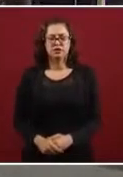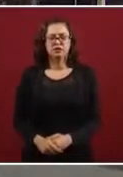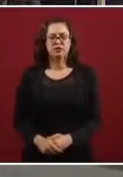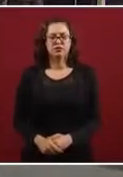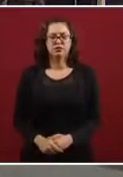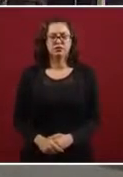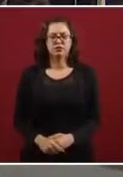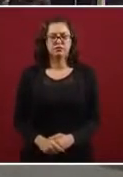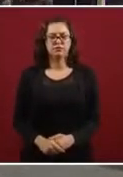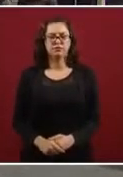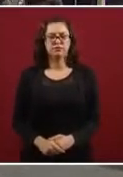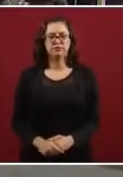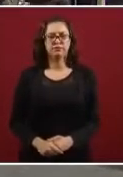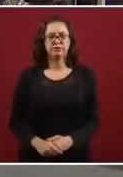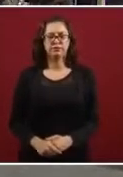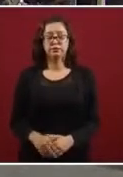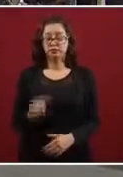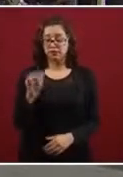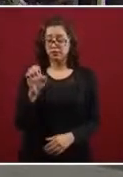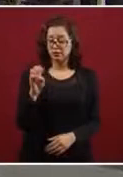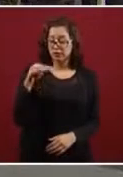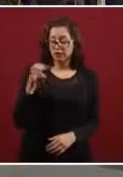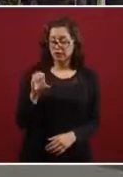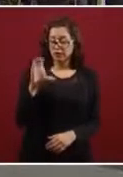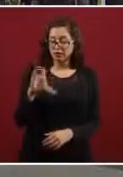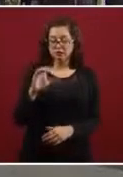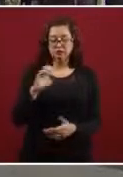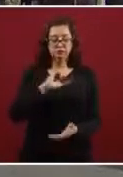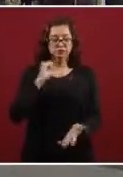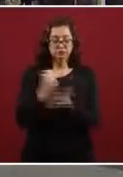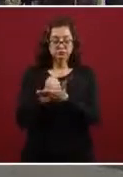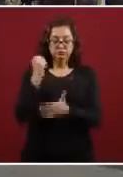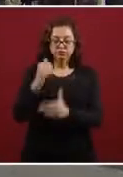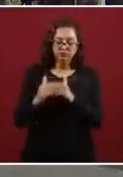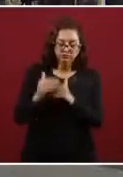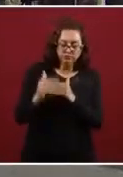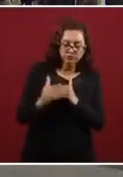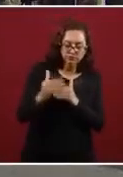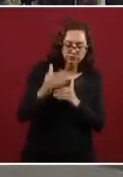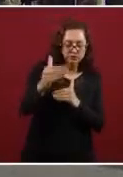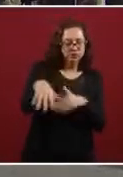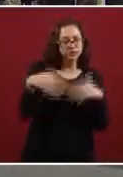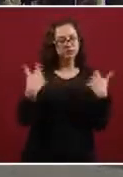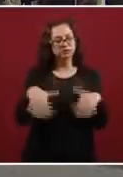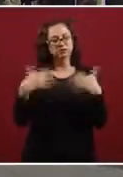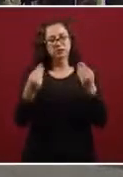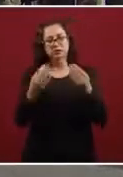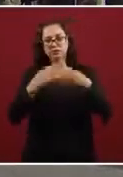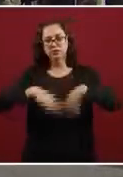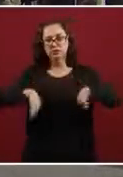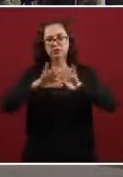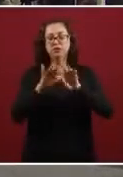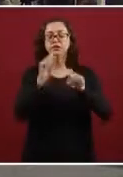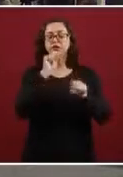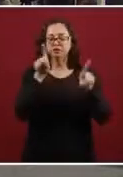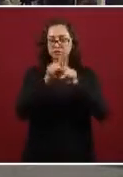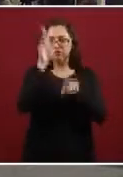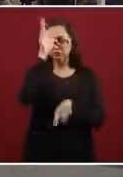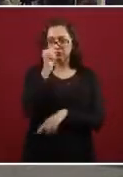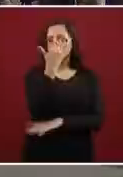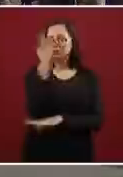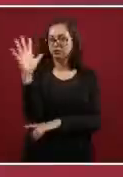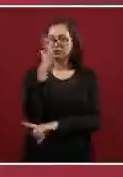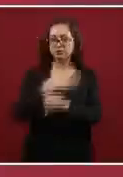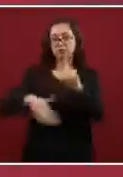Este tratado es un paso adelante muy importante en todos los frentes que toca, entre ellos medio ambiente. El acuerdo en medio ambiente es